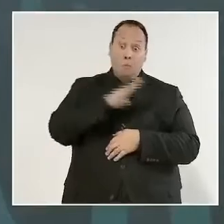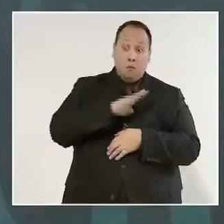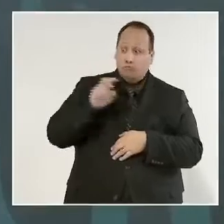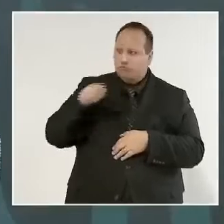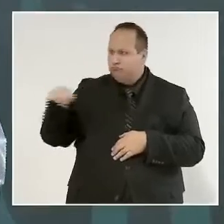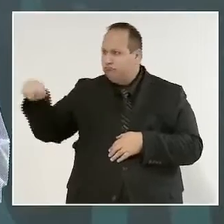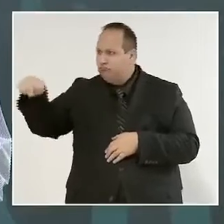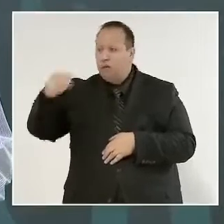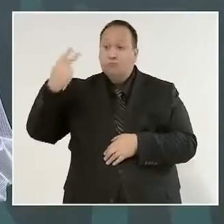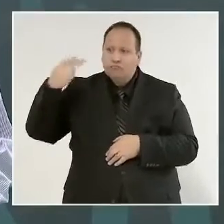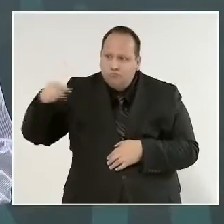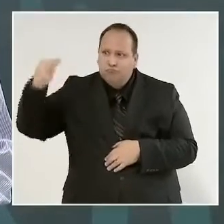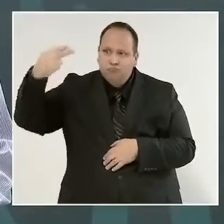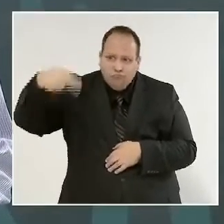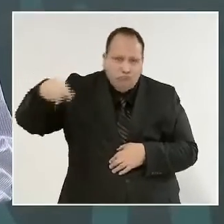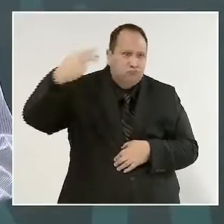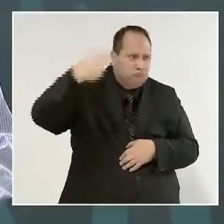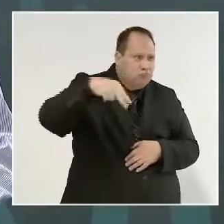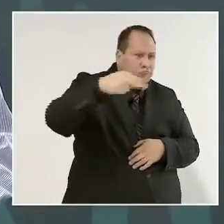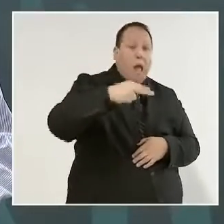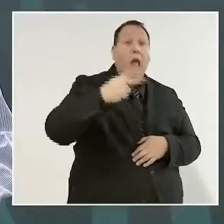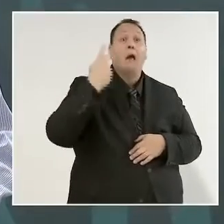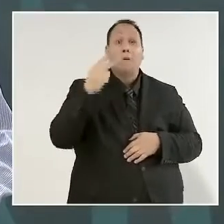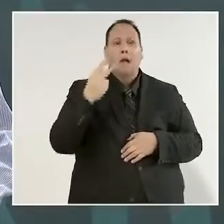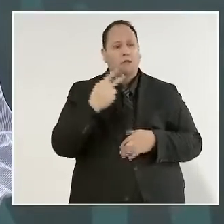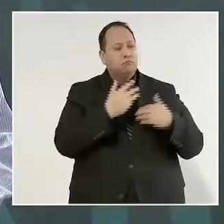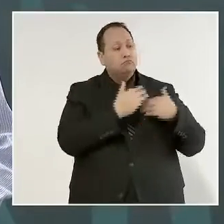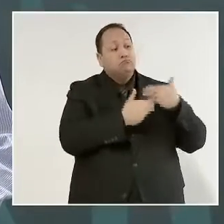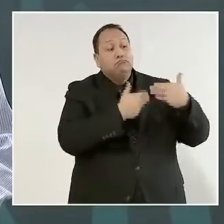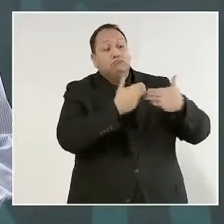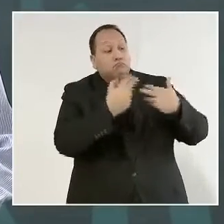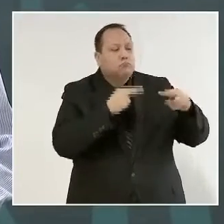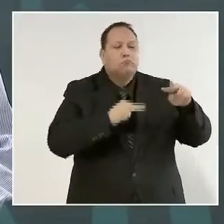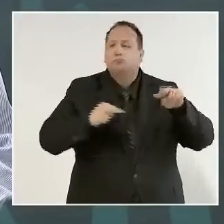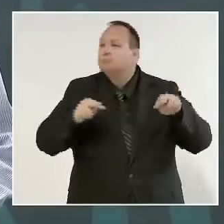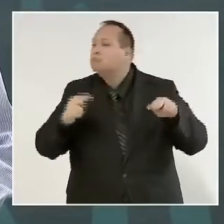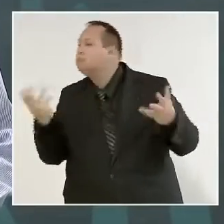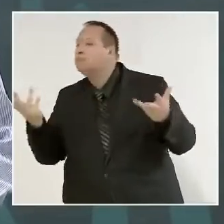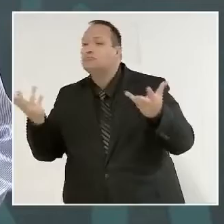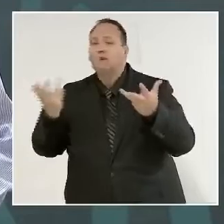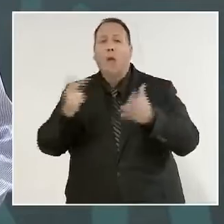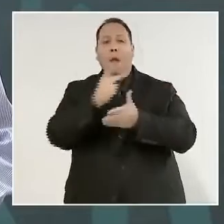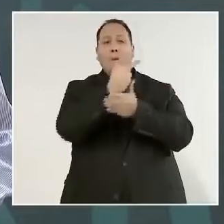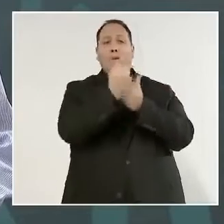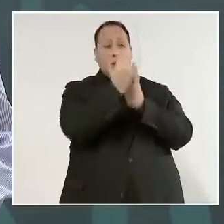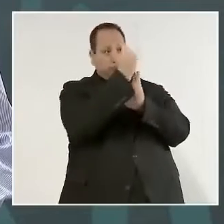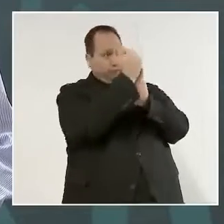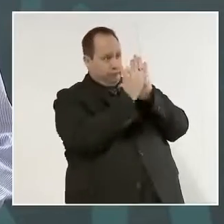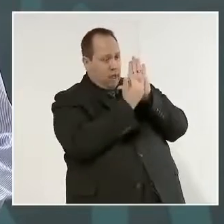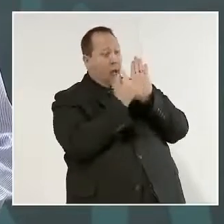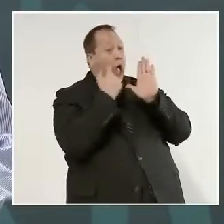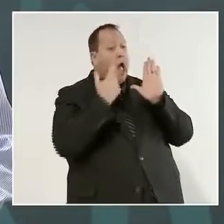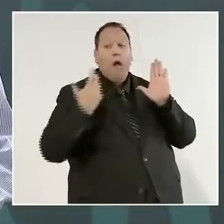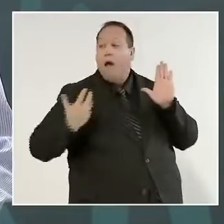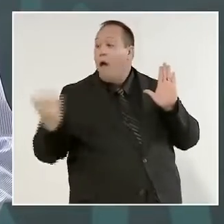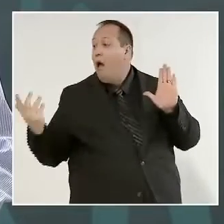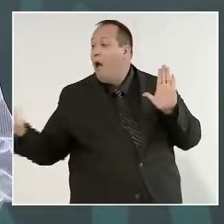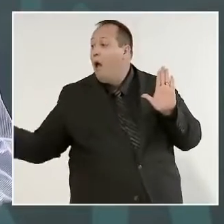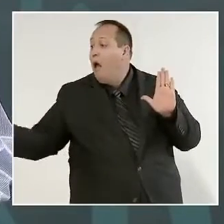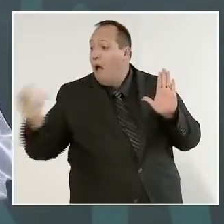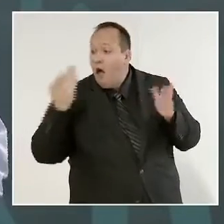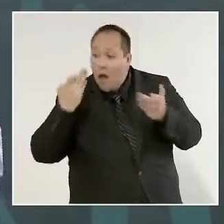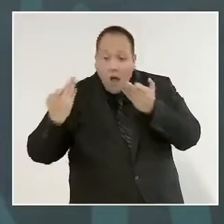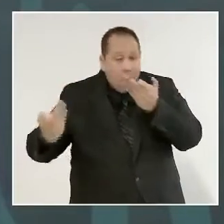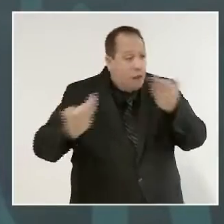municipios para supervisar los avances de los programas, para